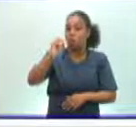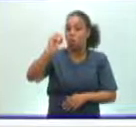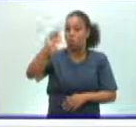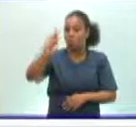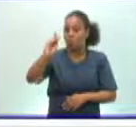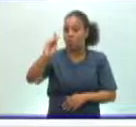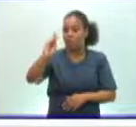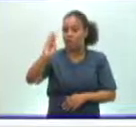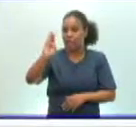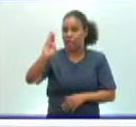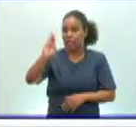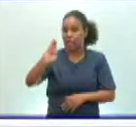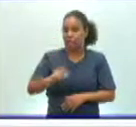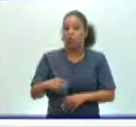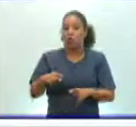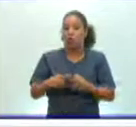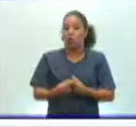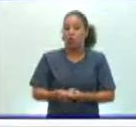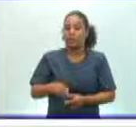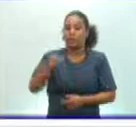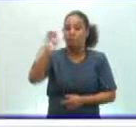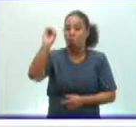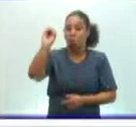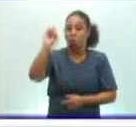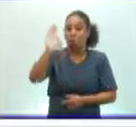con el segmento OB,